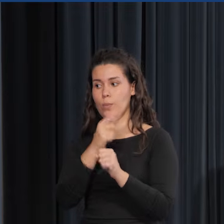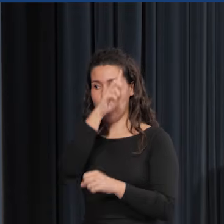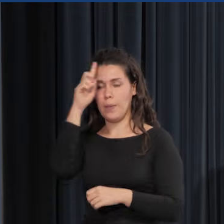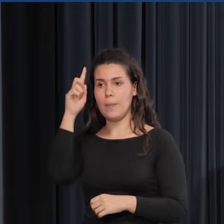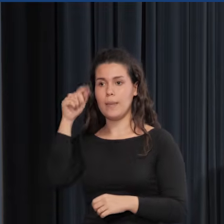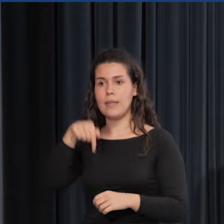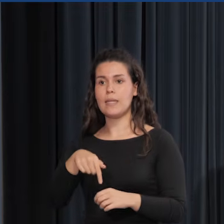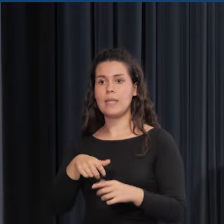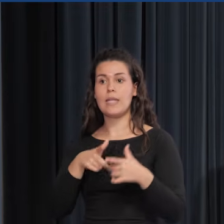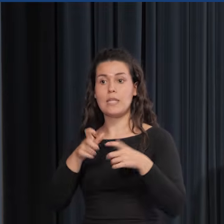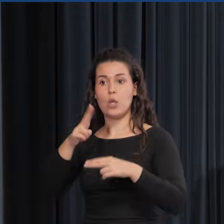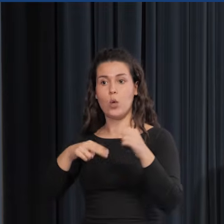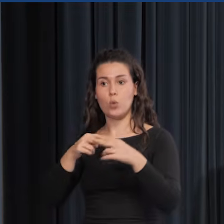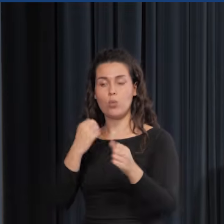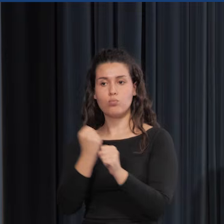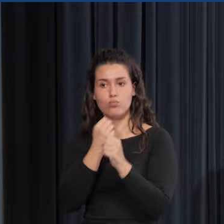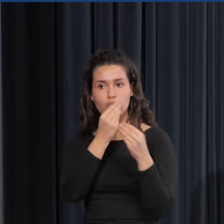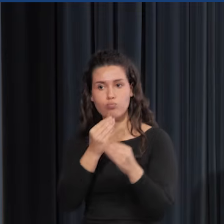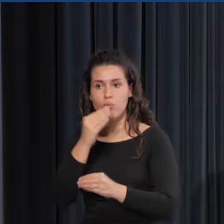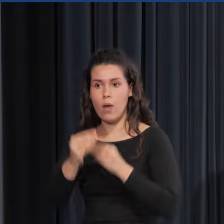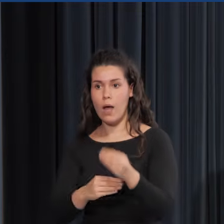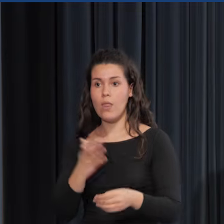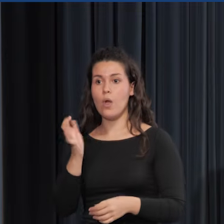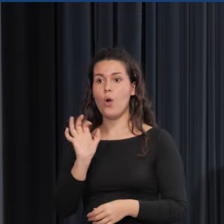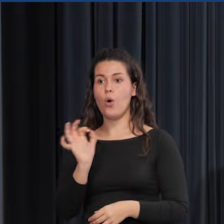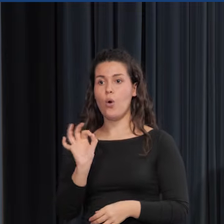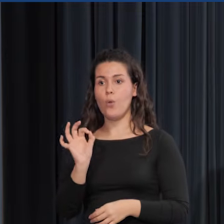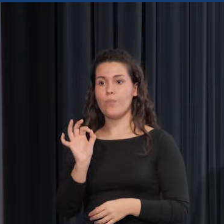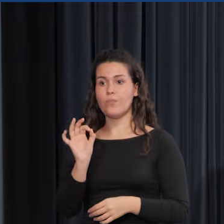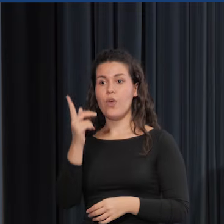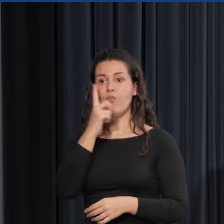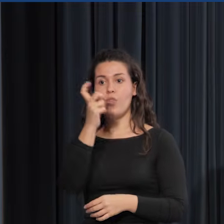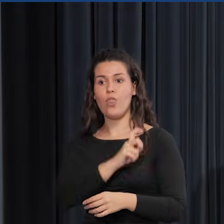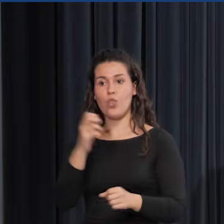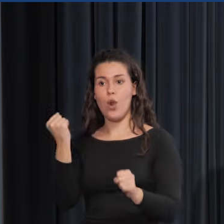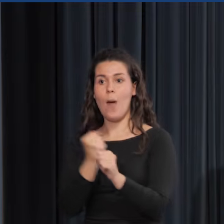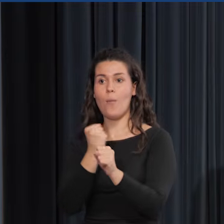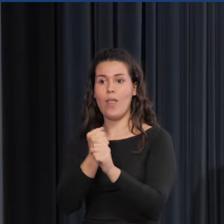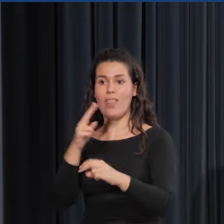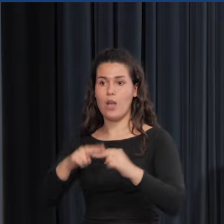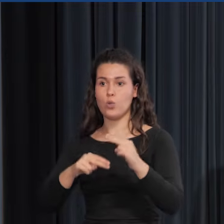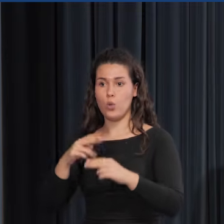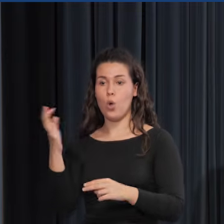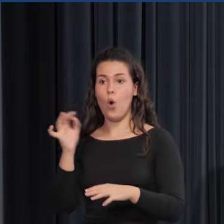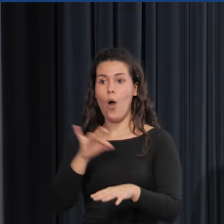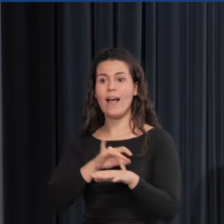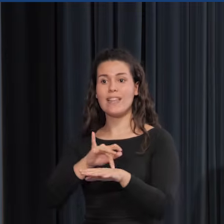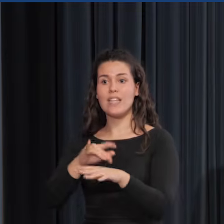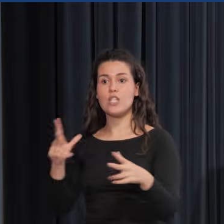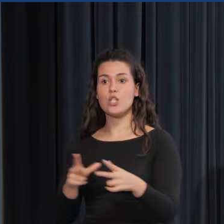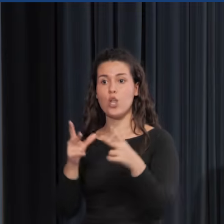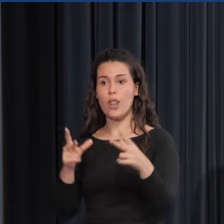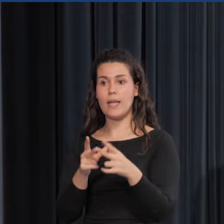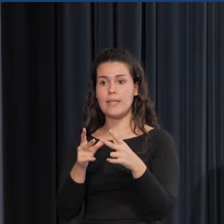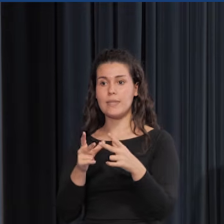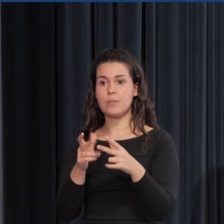del sector, y por supuesto otros organismos como la Fundación Laboral de la Construcción o los agentes sociales meses en la aplicación de la